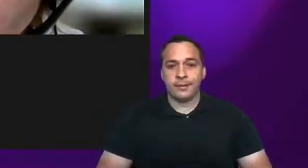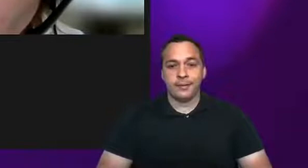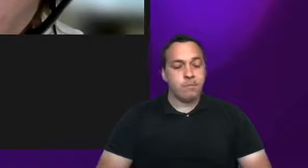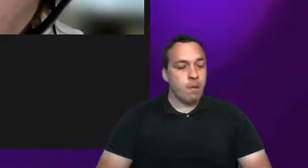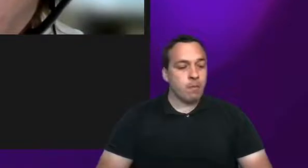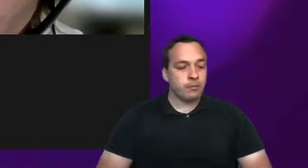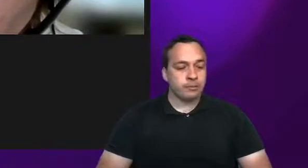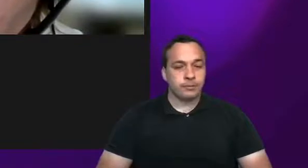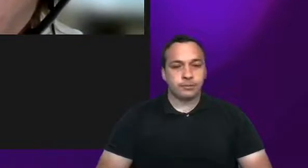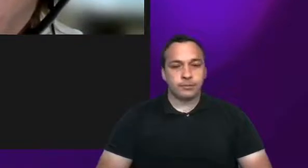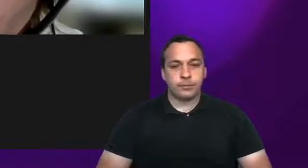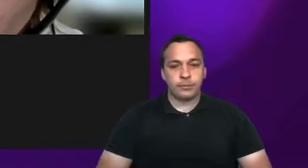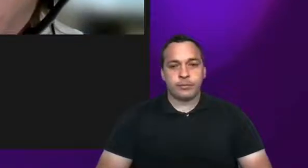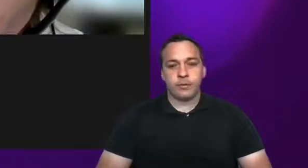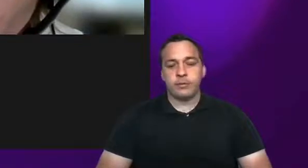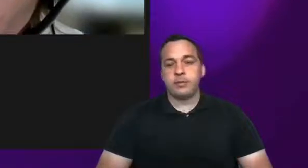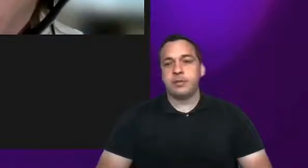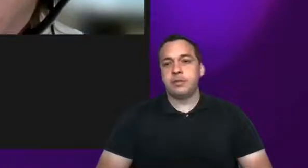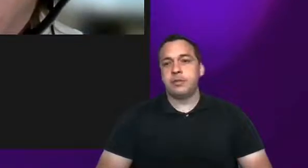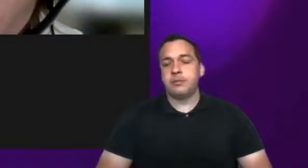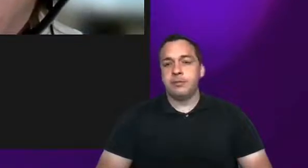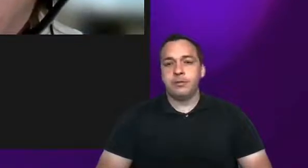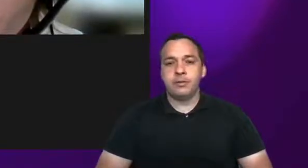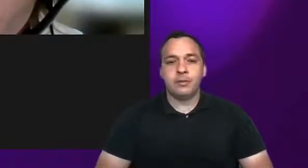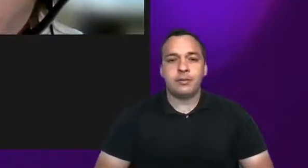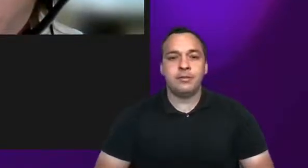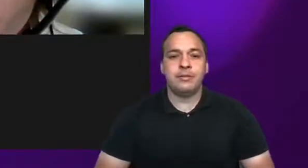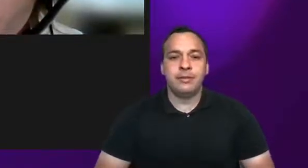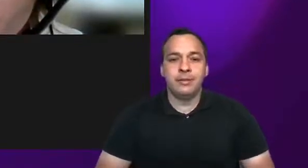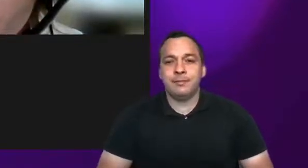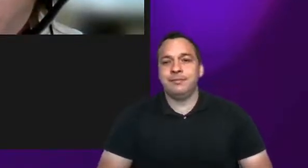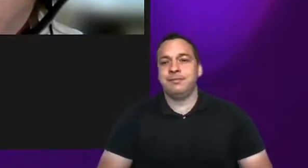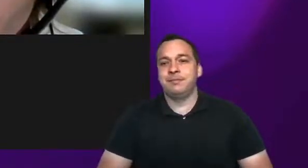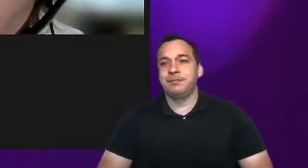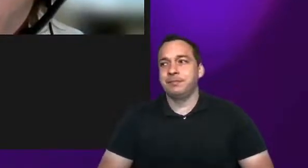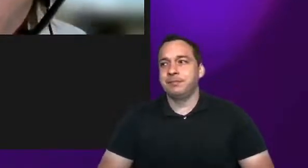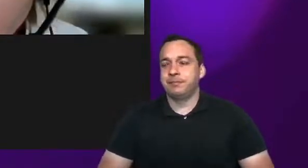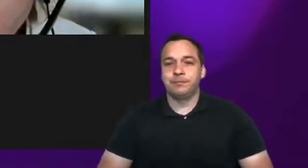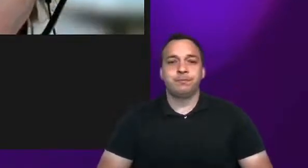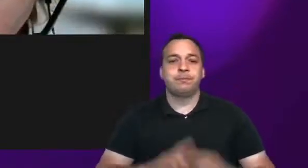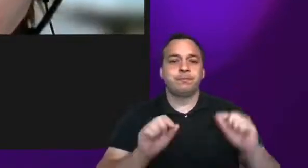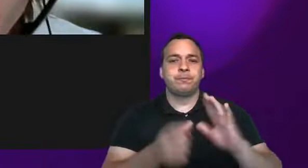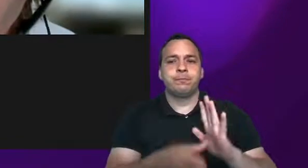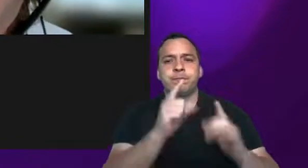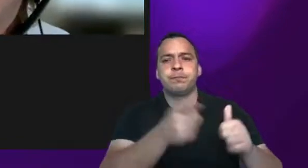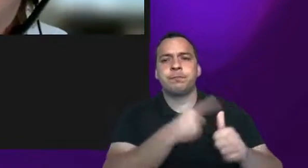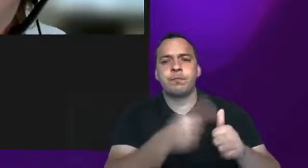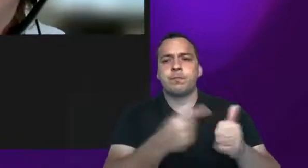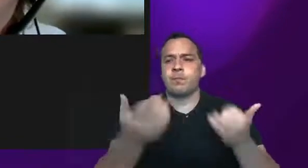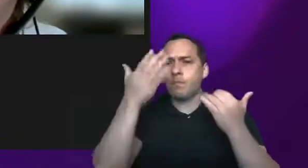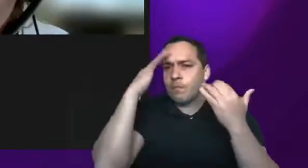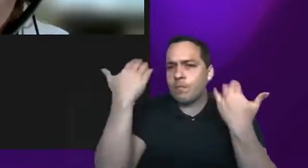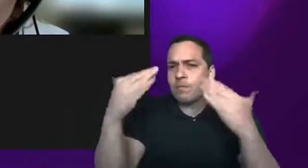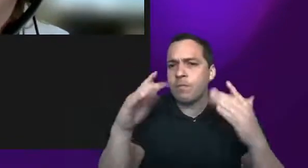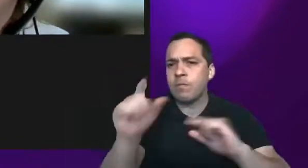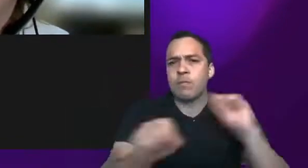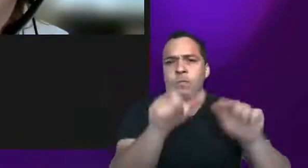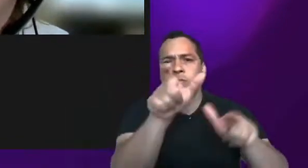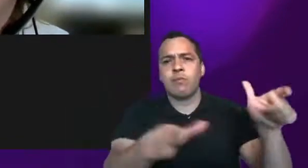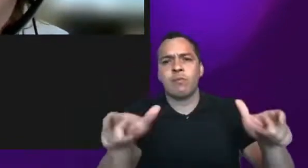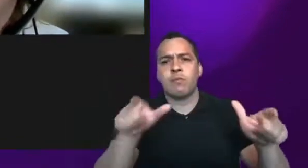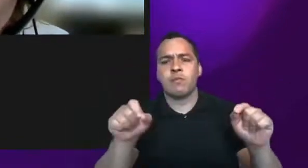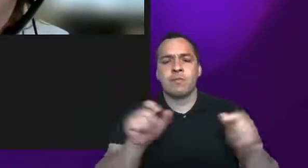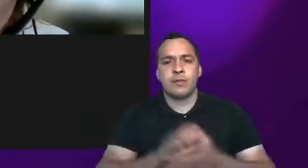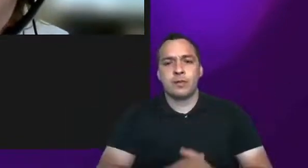presentación. Y quería parabenizar a usted, al doctor Hugo Pinto Márquez, que también